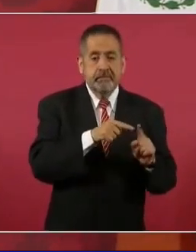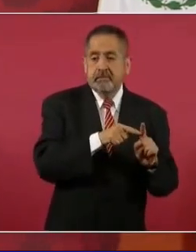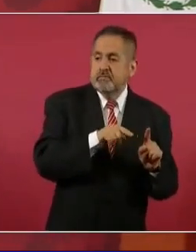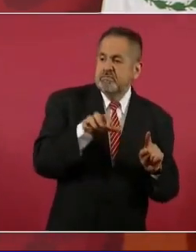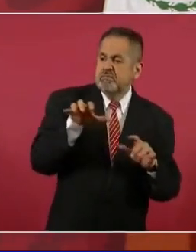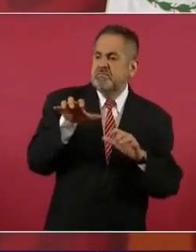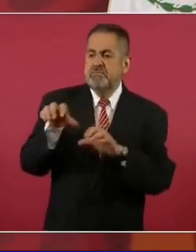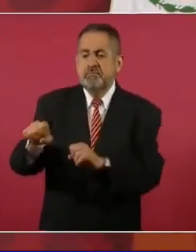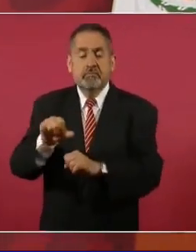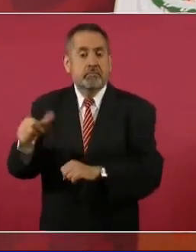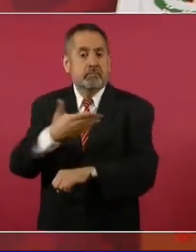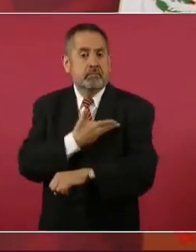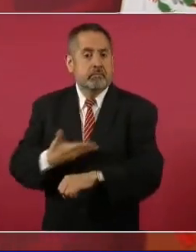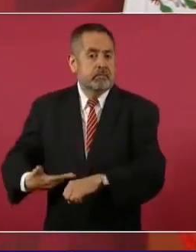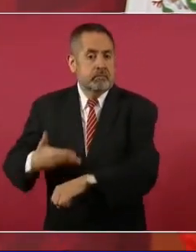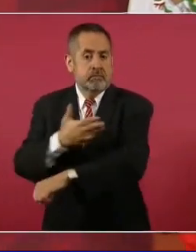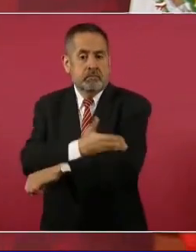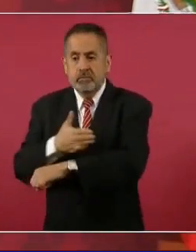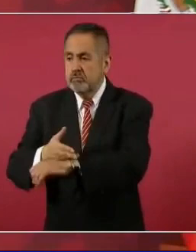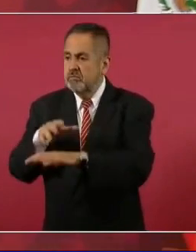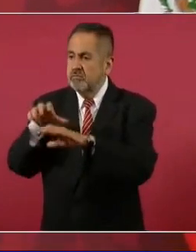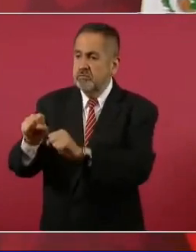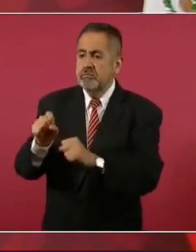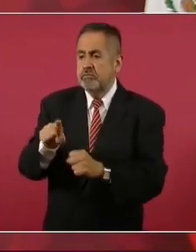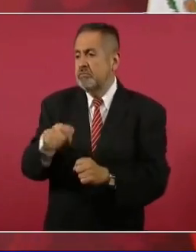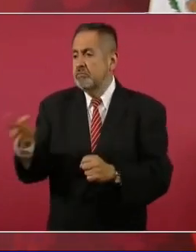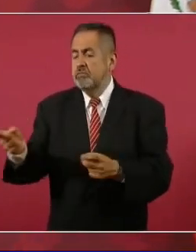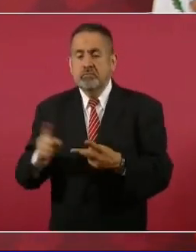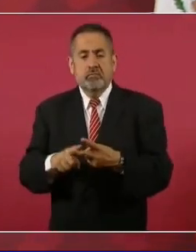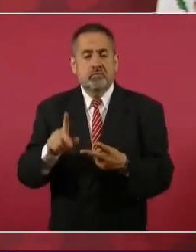al presidente Madero y al vicepresidente